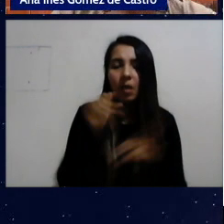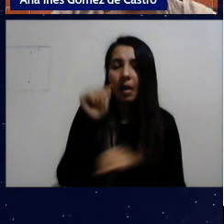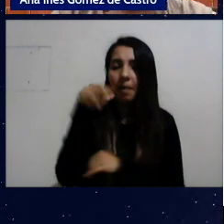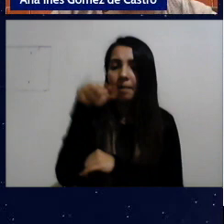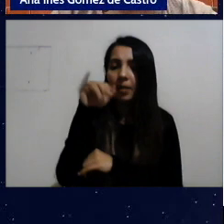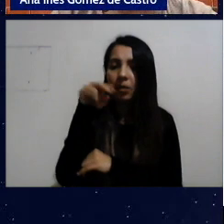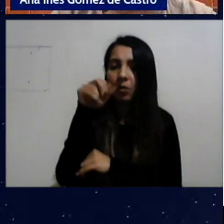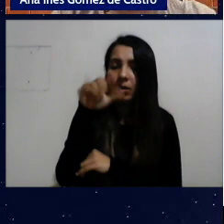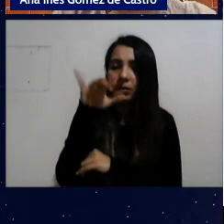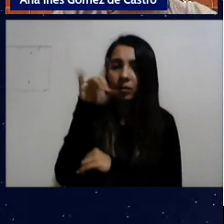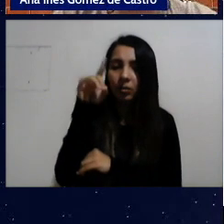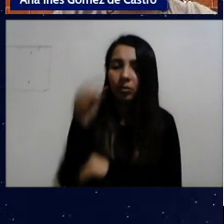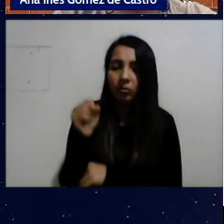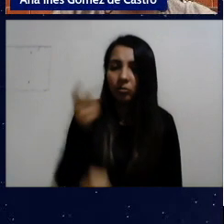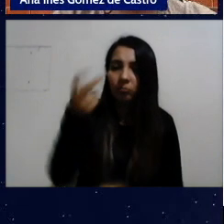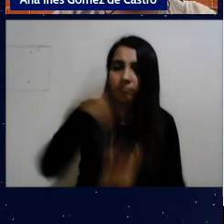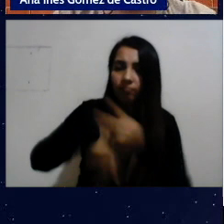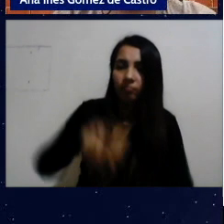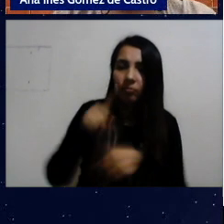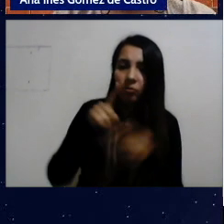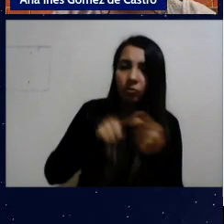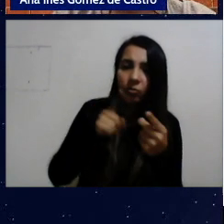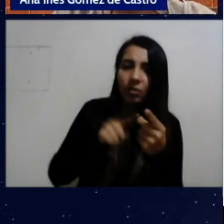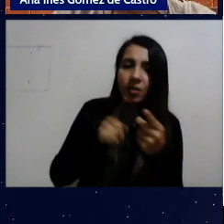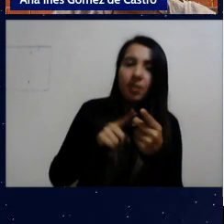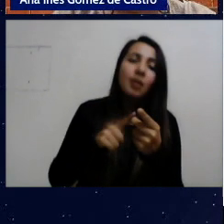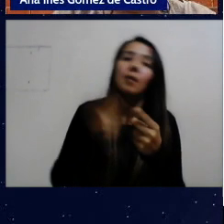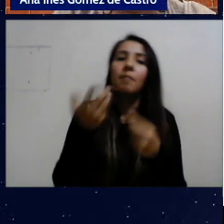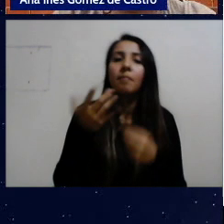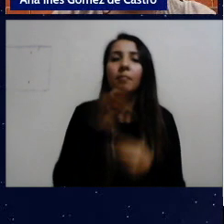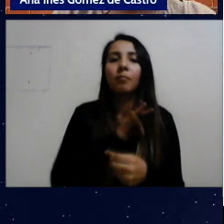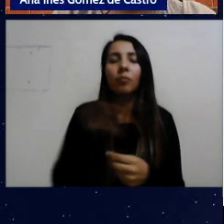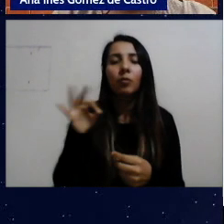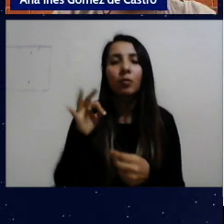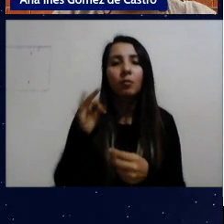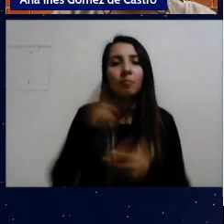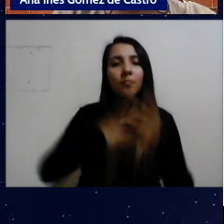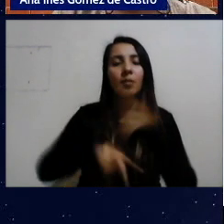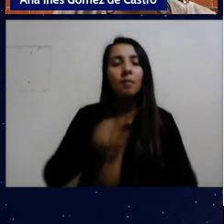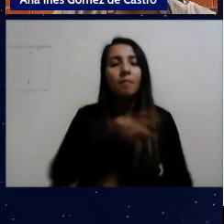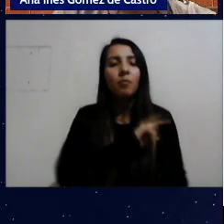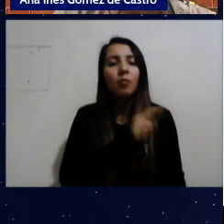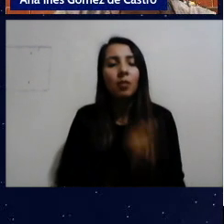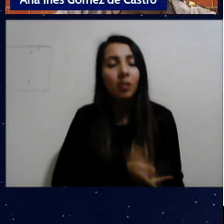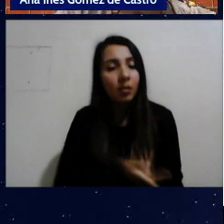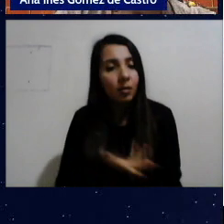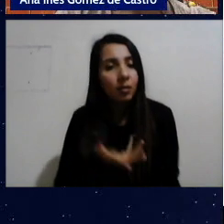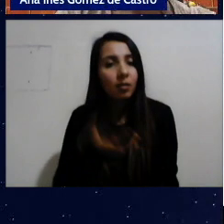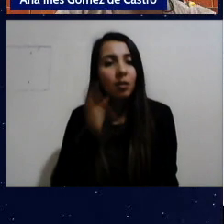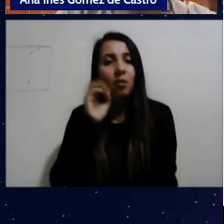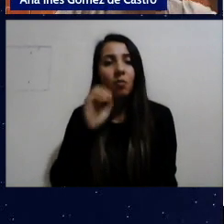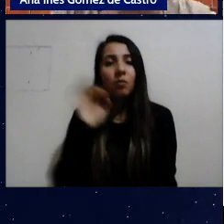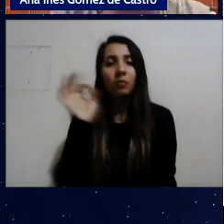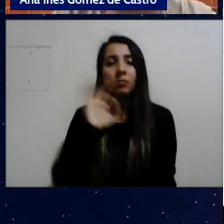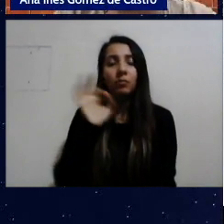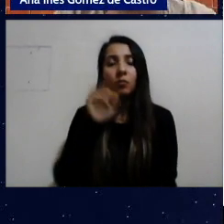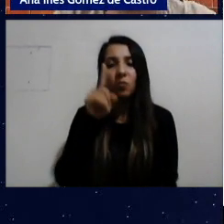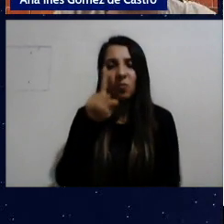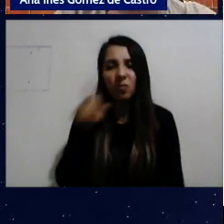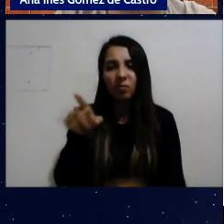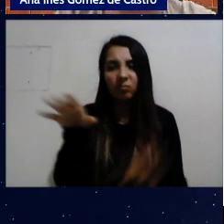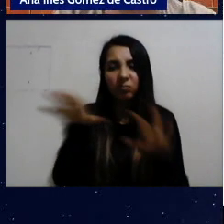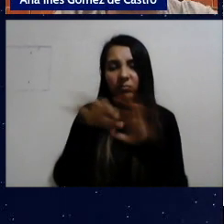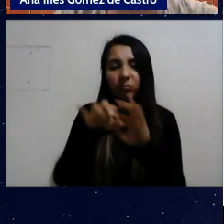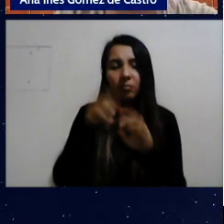como ¿se forman los aminoácidos en el espacio o en los planetas? ¿Qué entornos permiten generar proteínas? ¿Hay algún